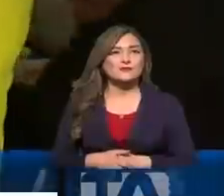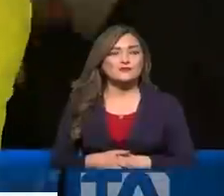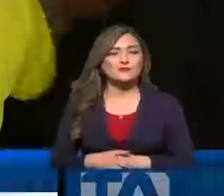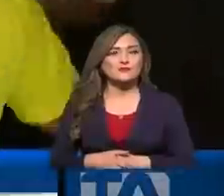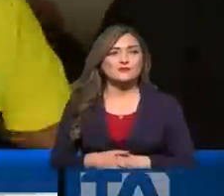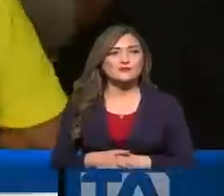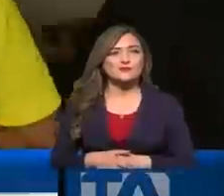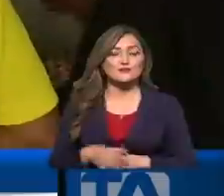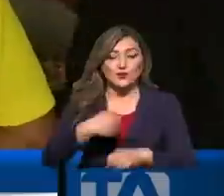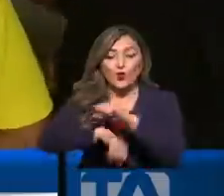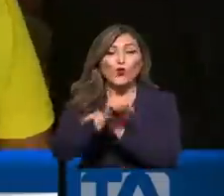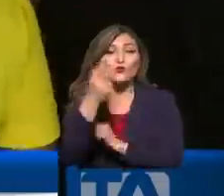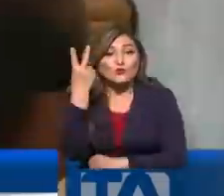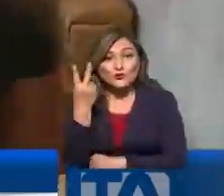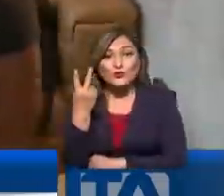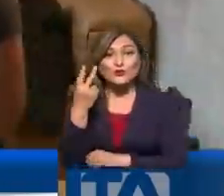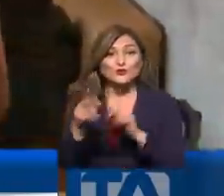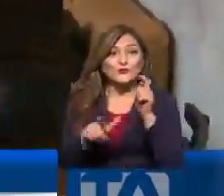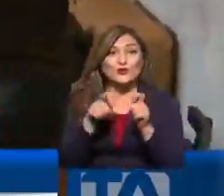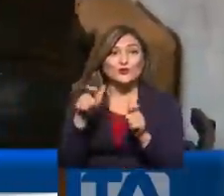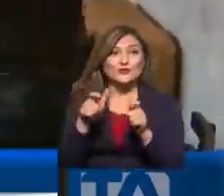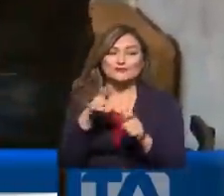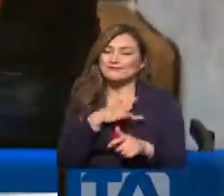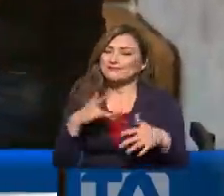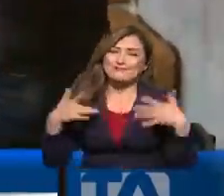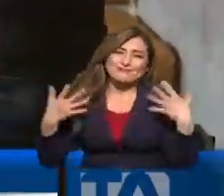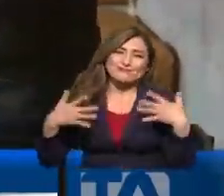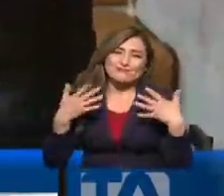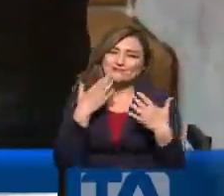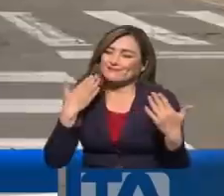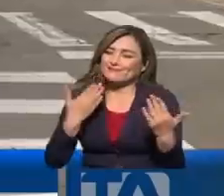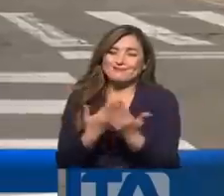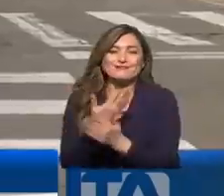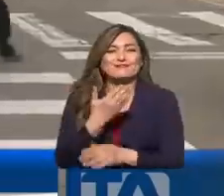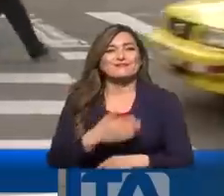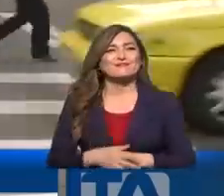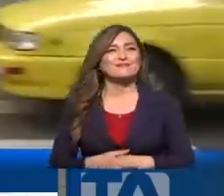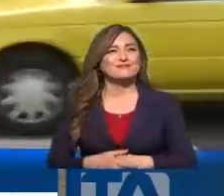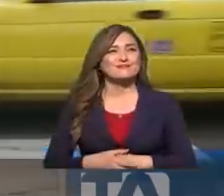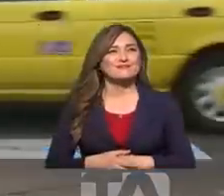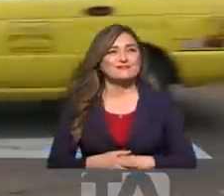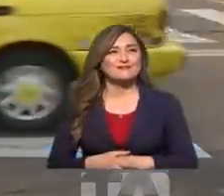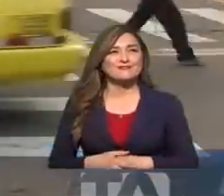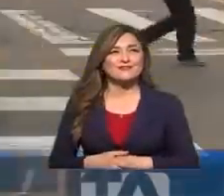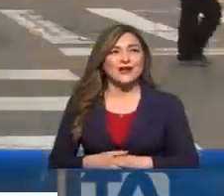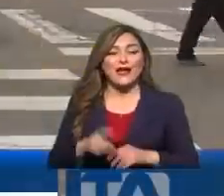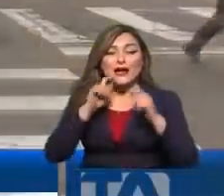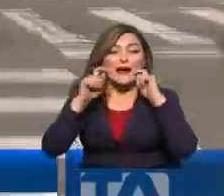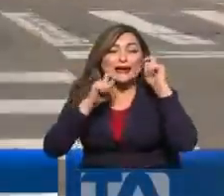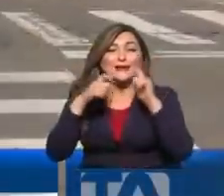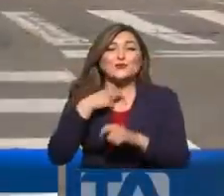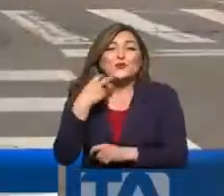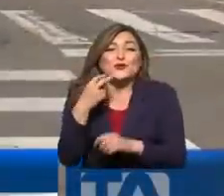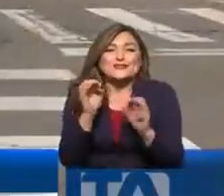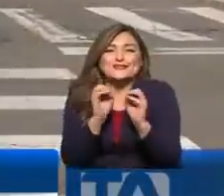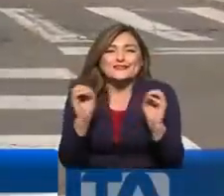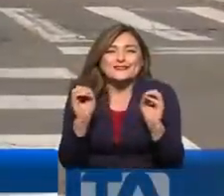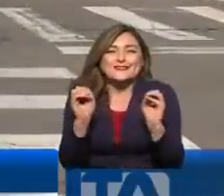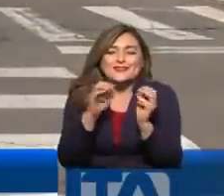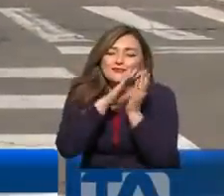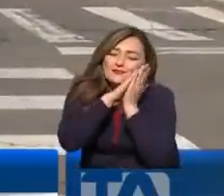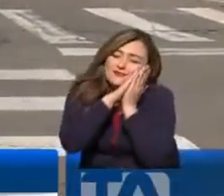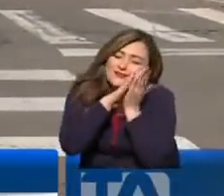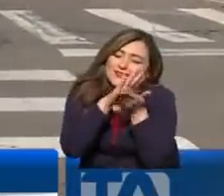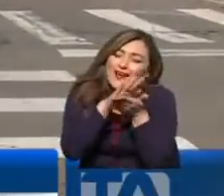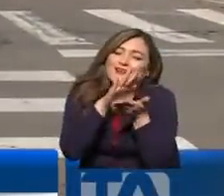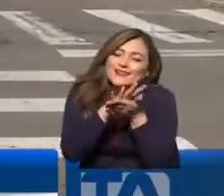Ya con los dos goles, los aficionados salieron contentos y agradecidos. Ya estoy hasta sin voz de tanto gritar ahí arriba. Gente, voy a poder dormir